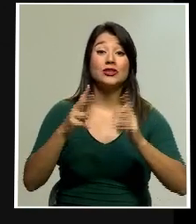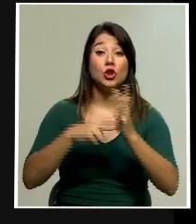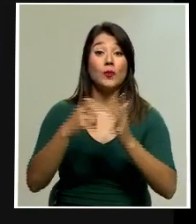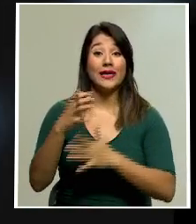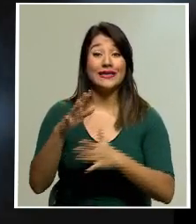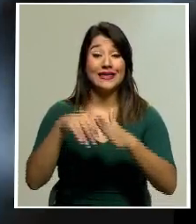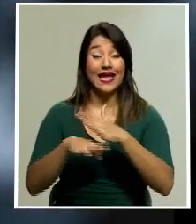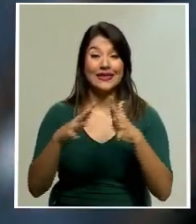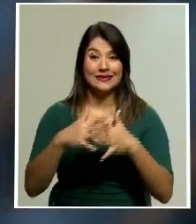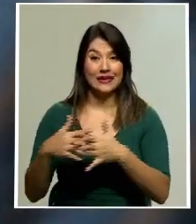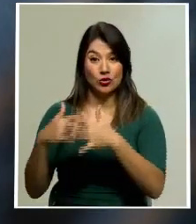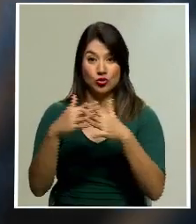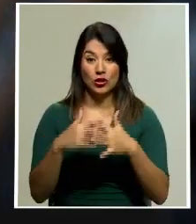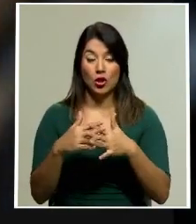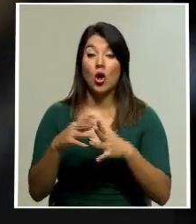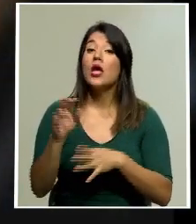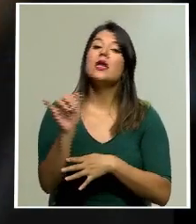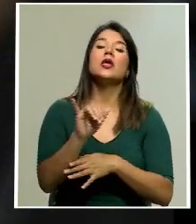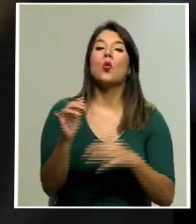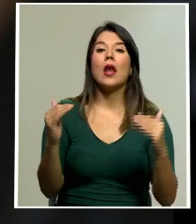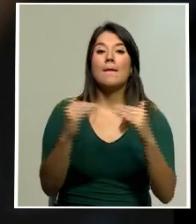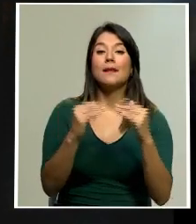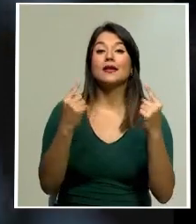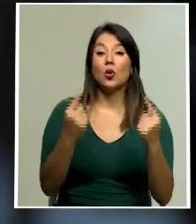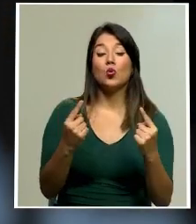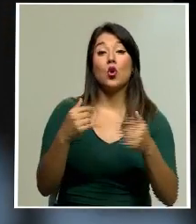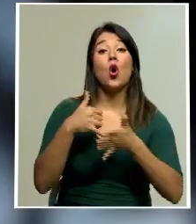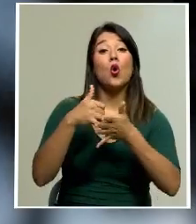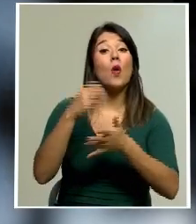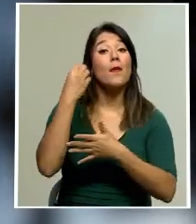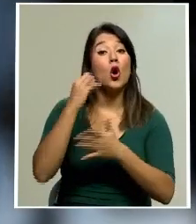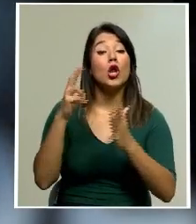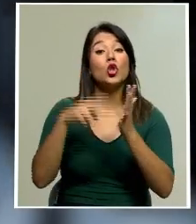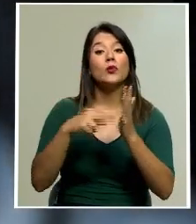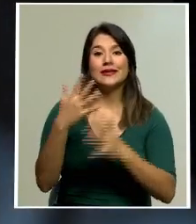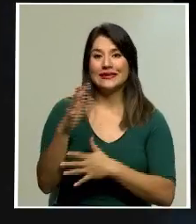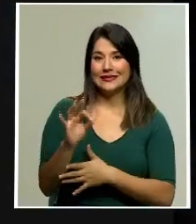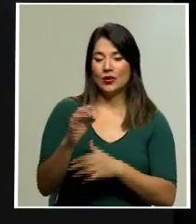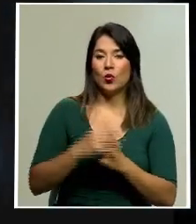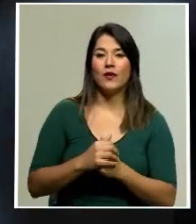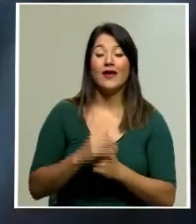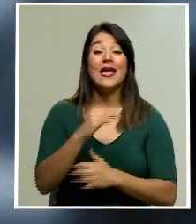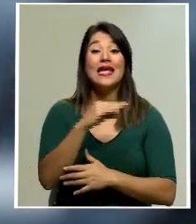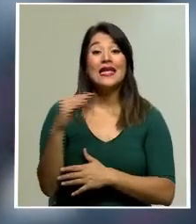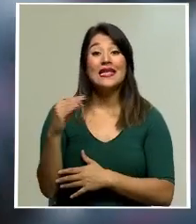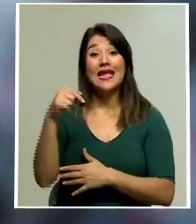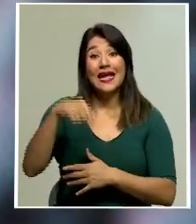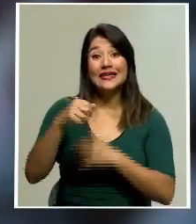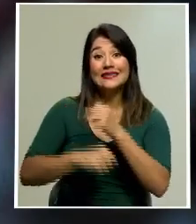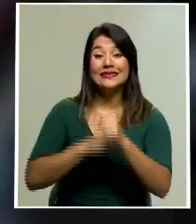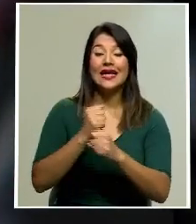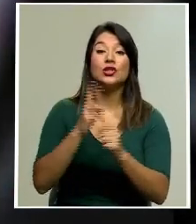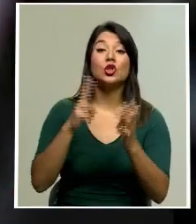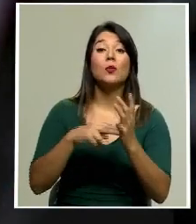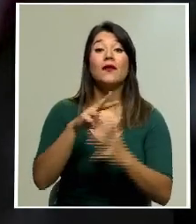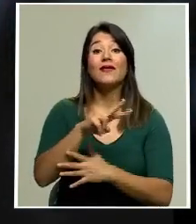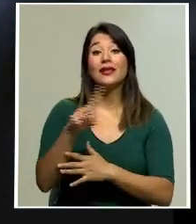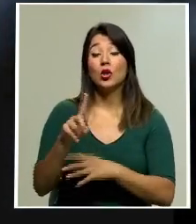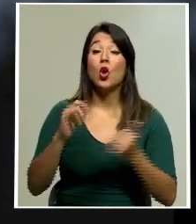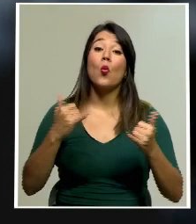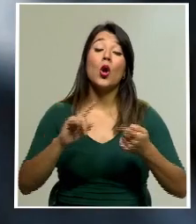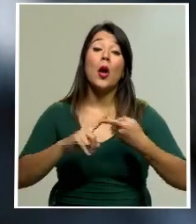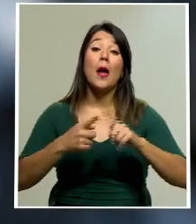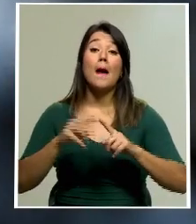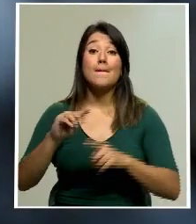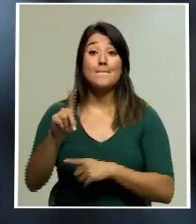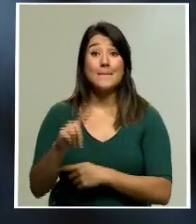suelo norteamericano, lo mismo que un empate a 1 en la Copa de Oro del año 2019, mientras que este año 2021 hubo un amistoso en